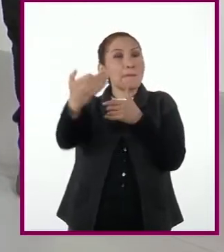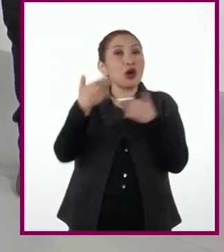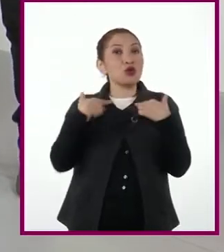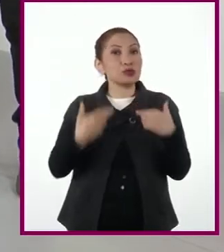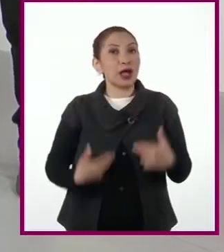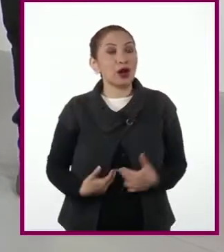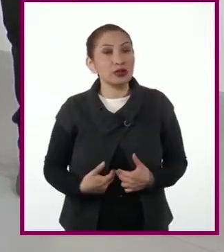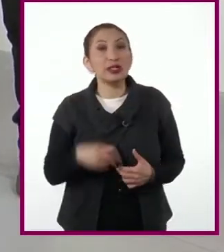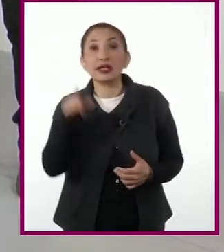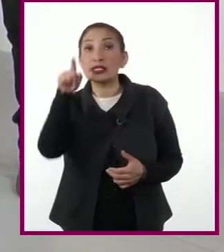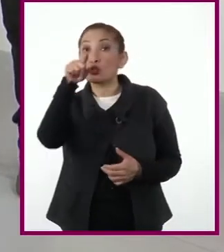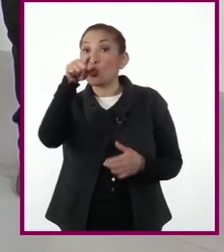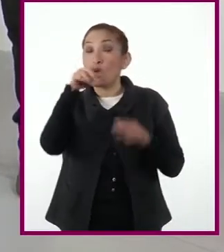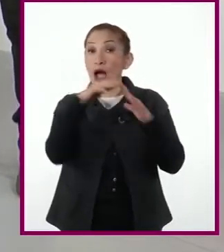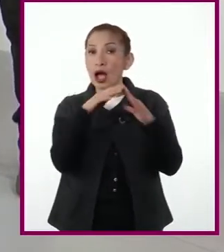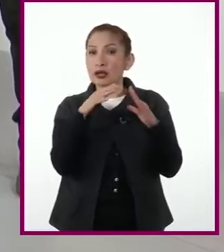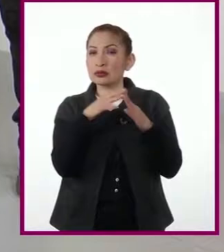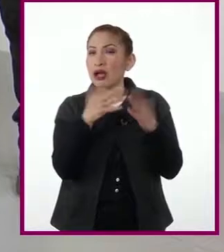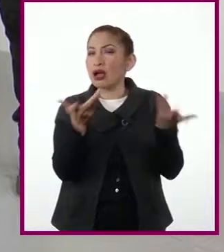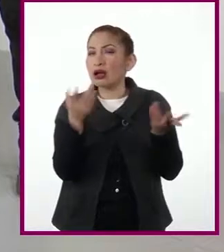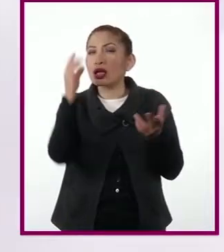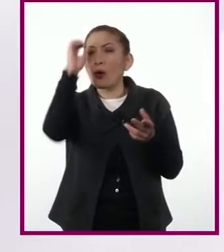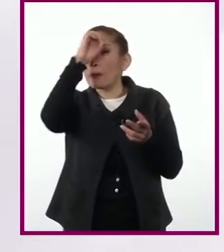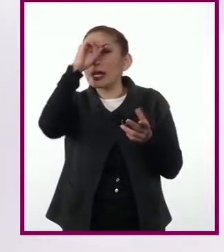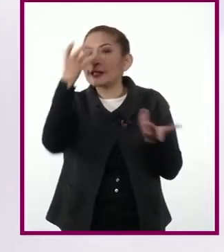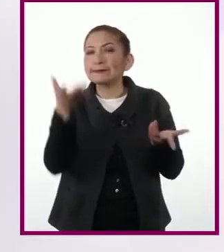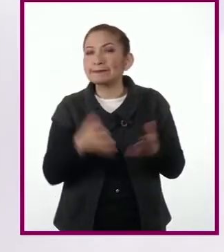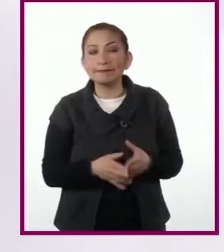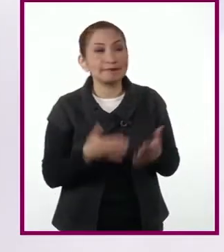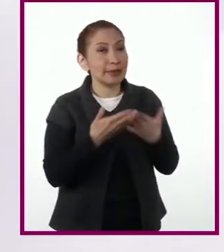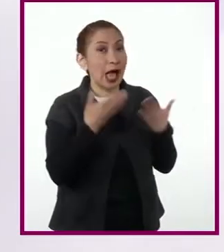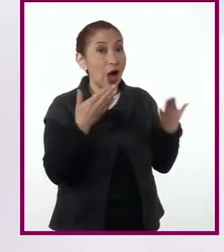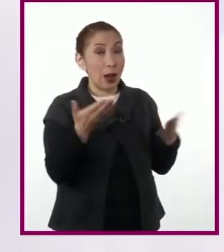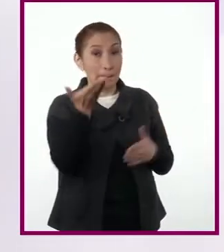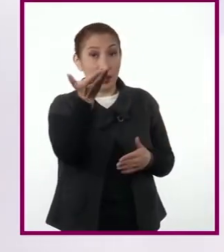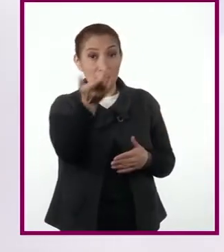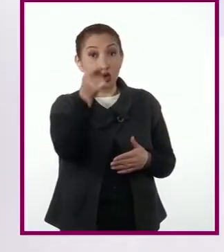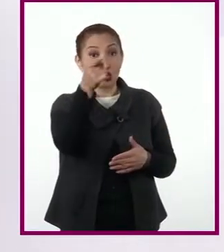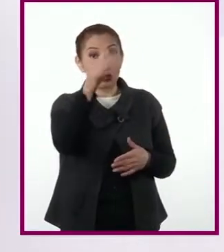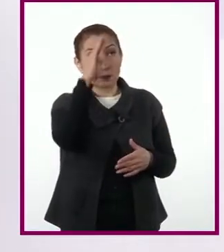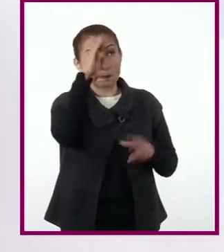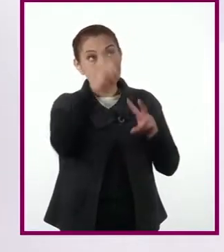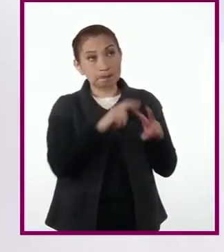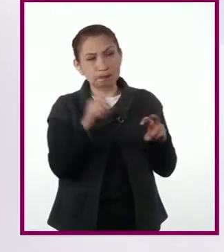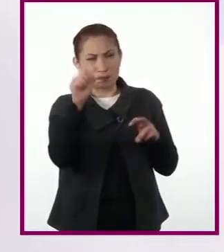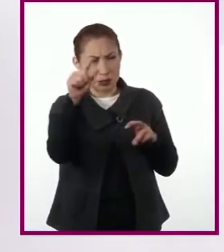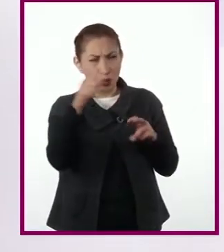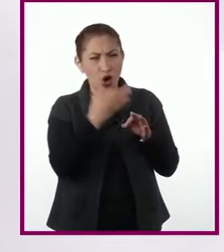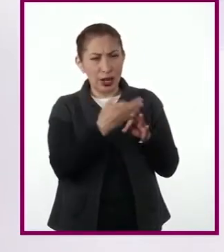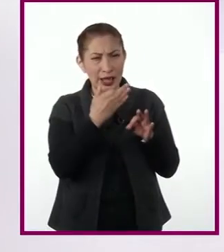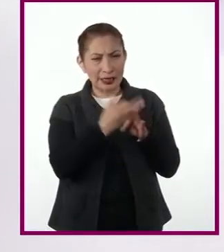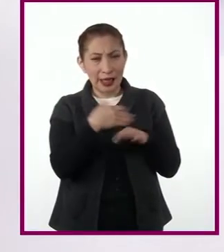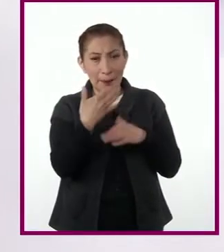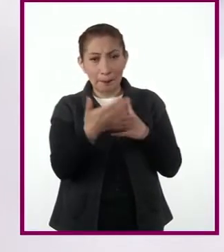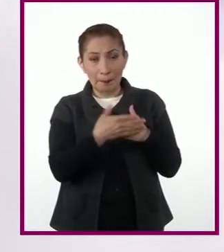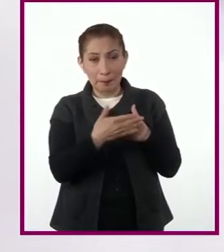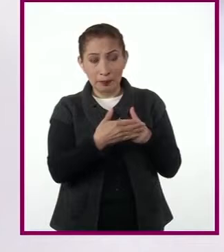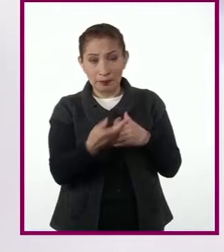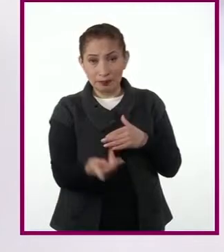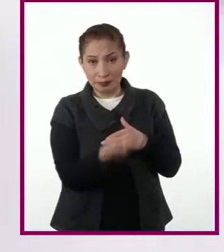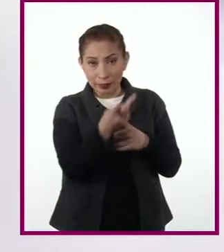humanidad. Y allá en casa, ¿qué les pareció? Ahora les pedimos que reflexionen al respecto de la siguiente